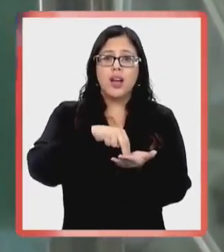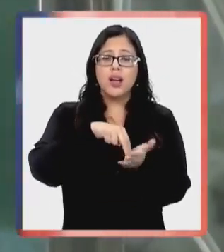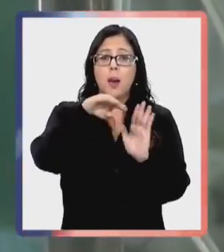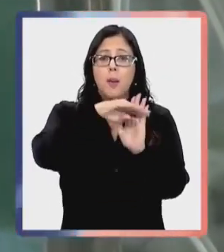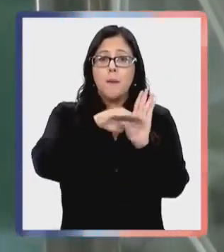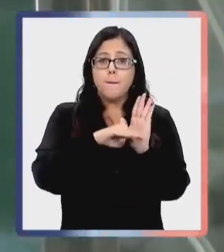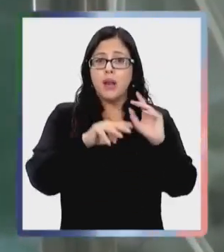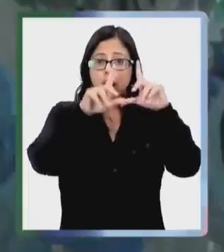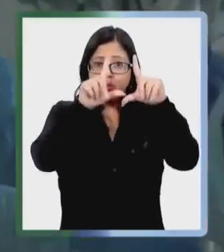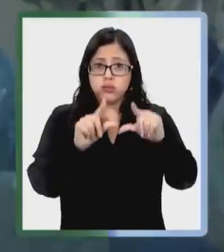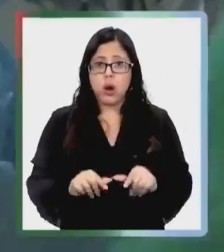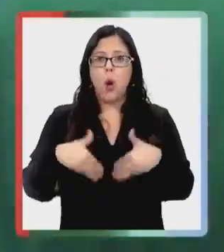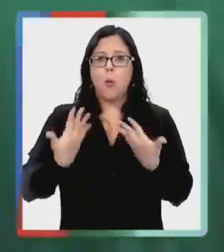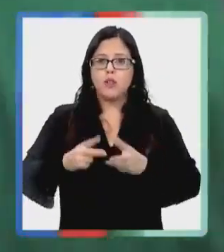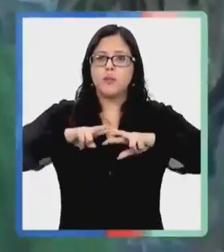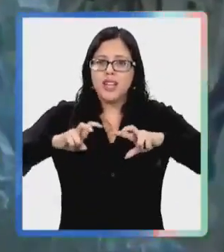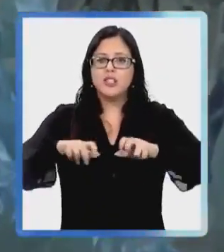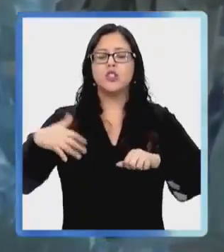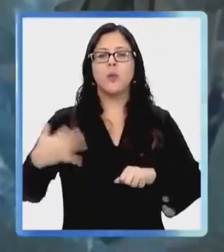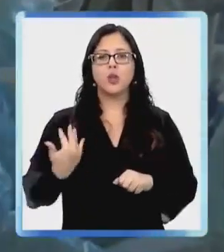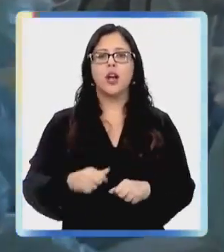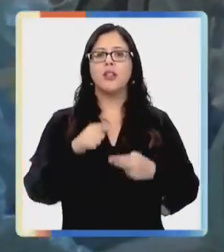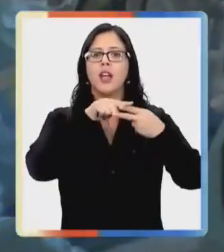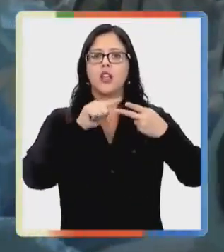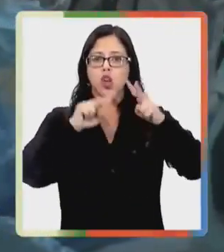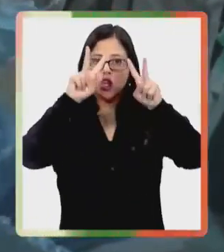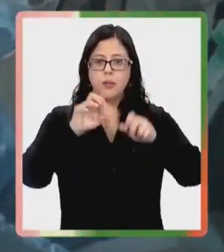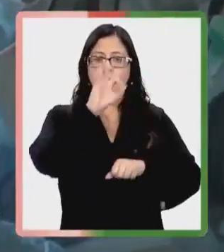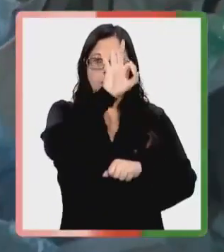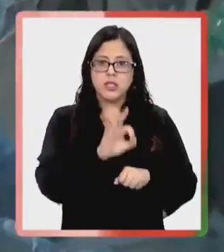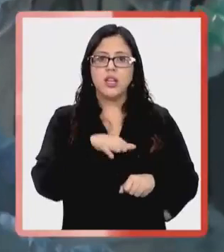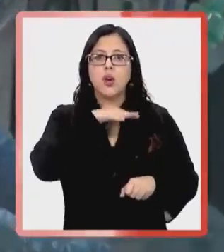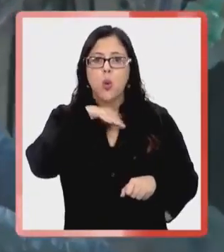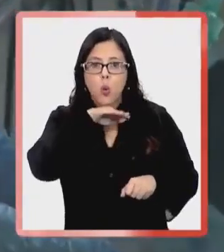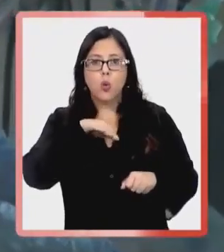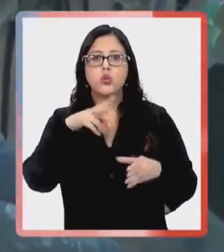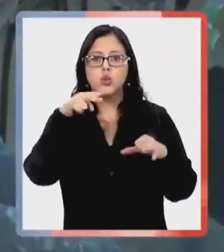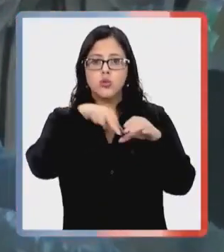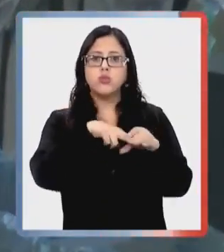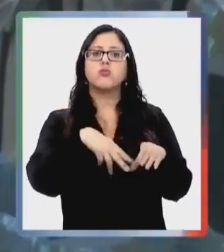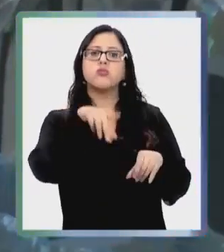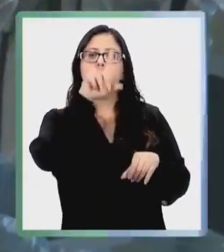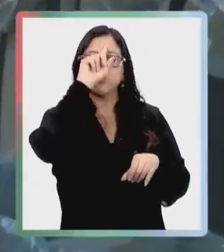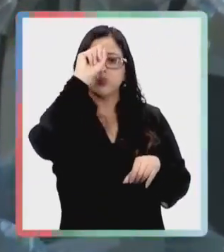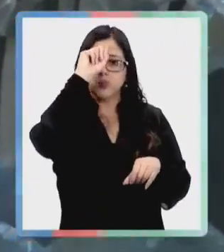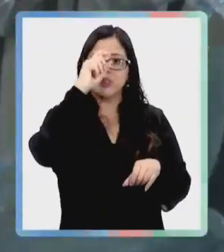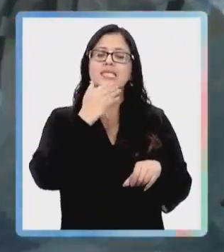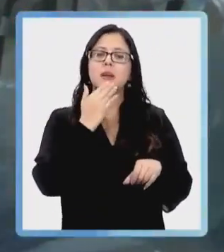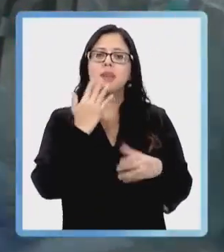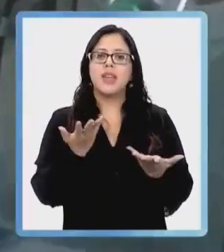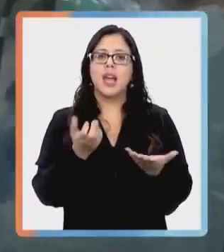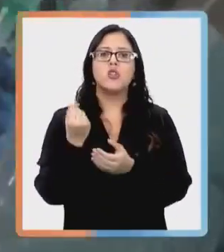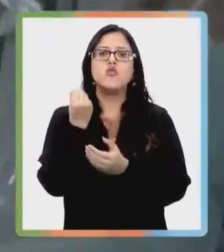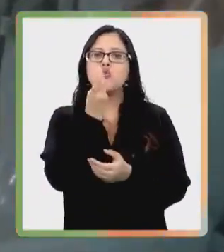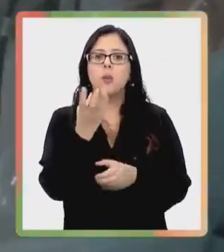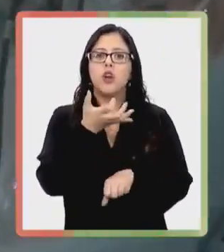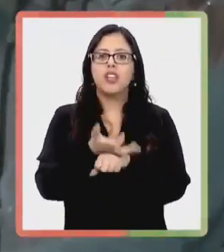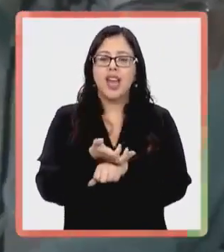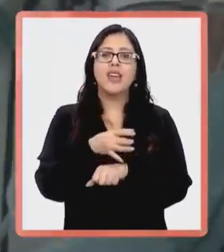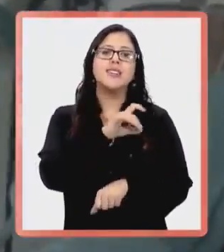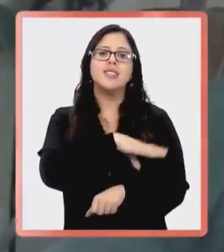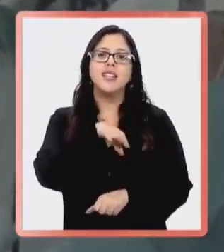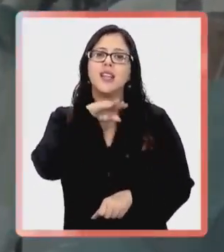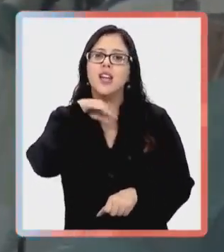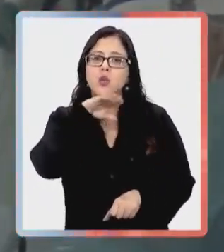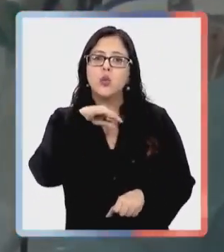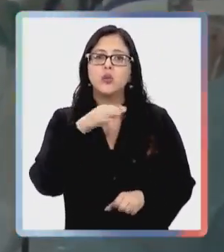tan importante. Considera dos cosas: el porcentaje de uso de los pabellones y la cantidad de pabellones que en Chile están en